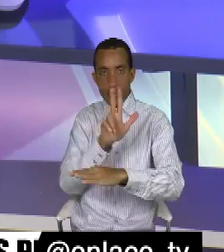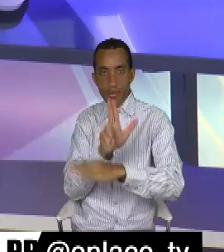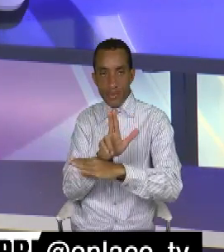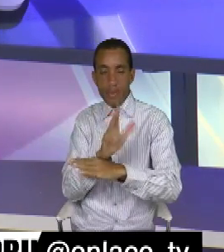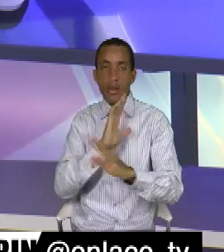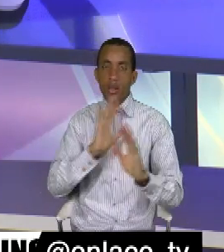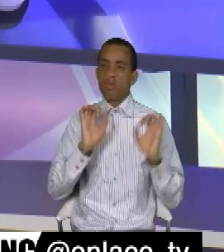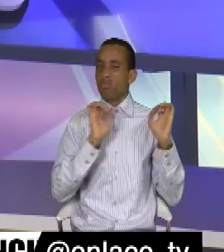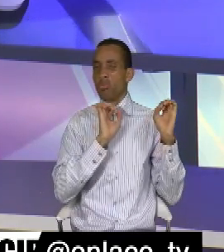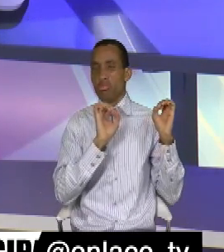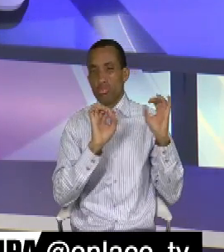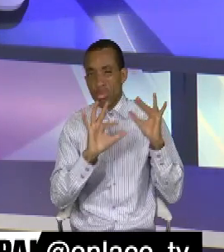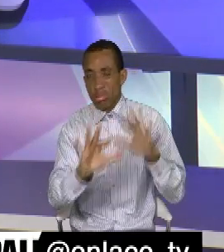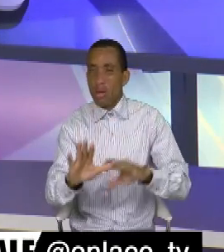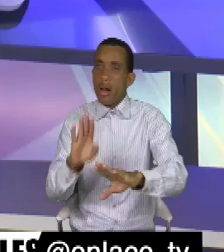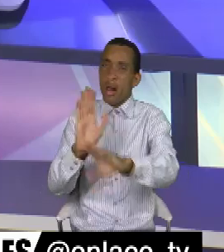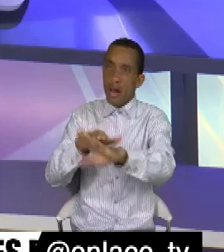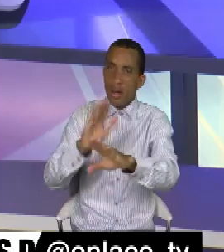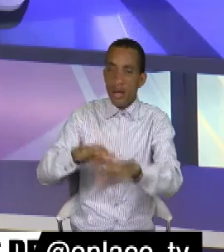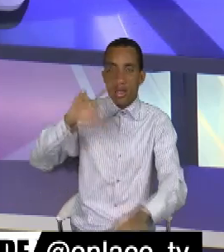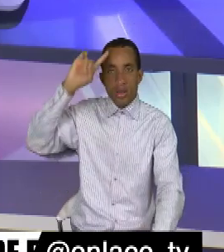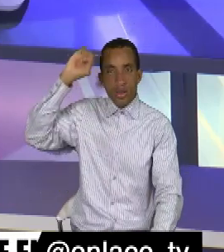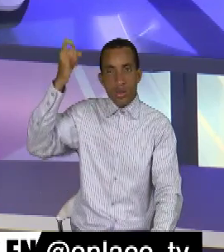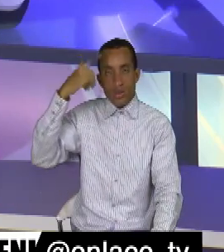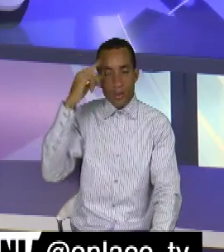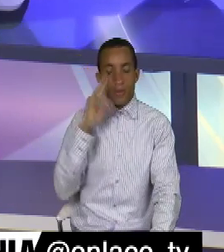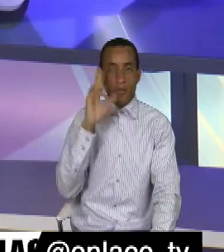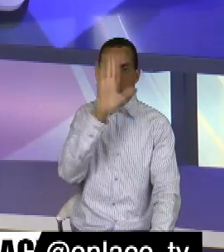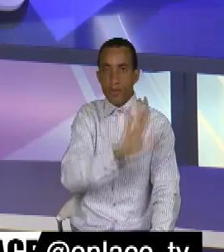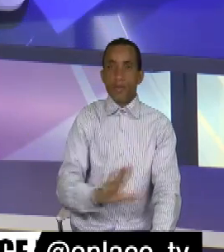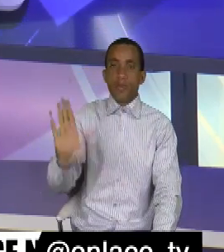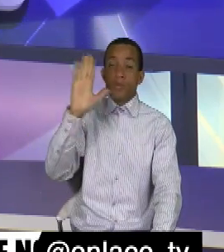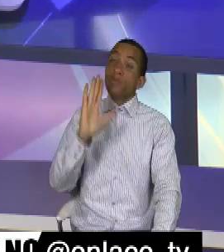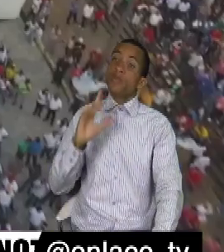voz de protesta y pedirle al gobierno nacional el plan de modernización de la refinería.